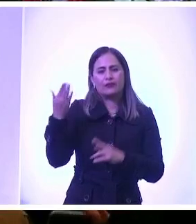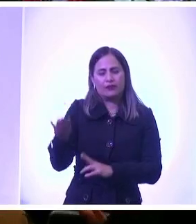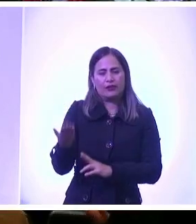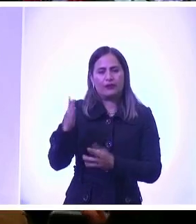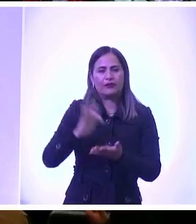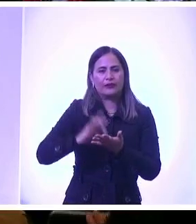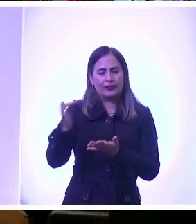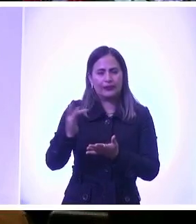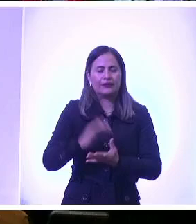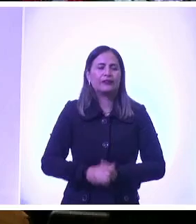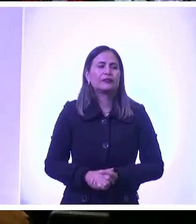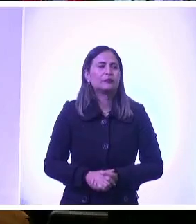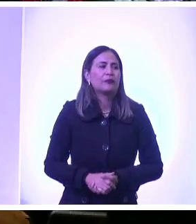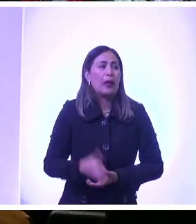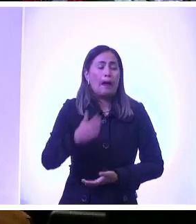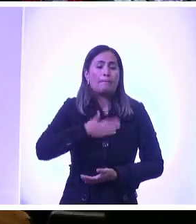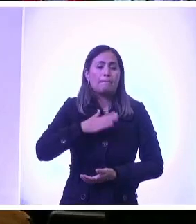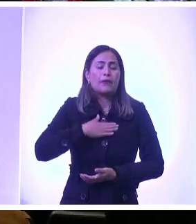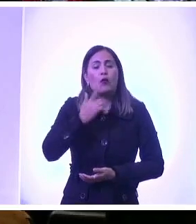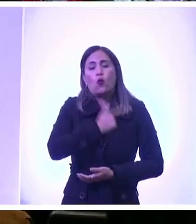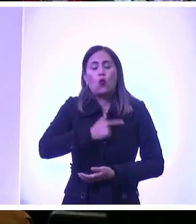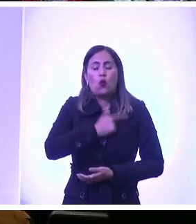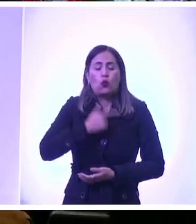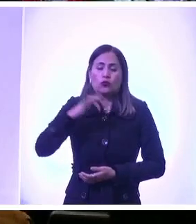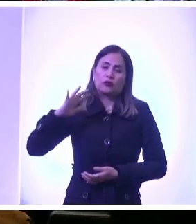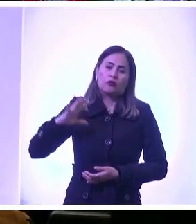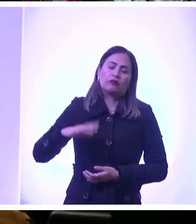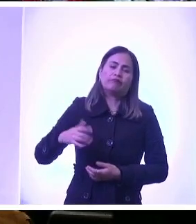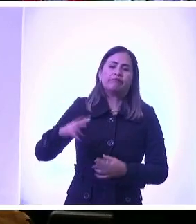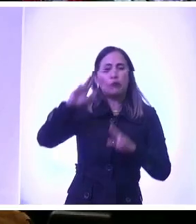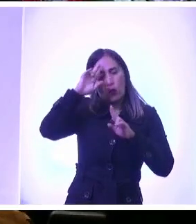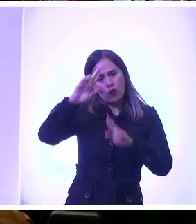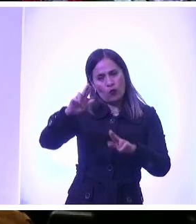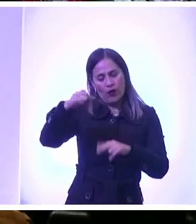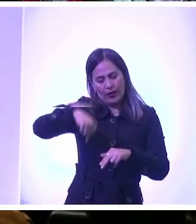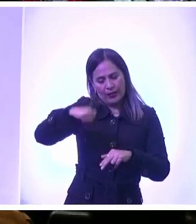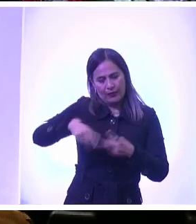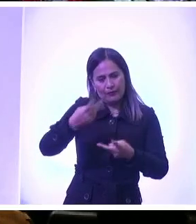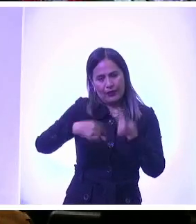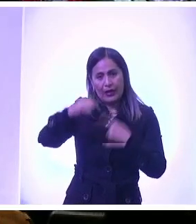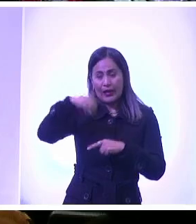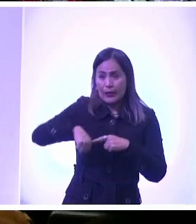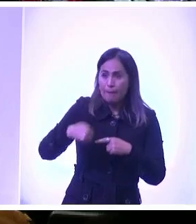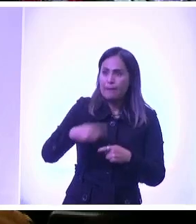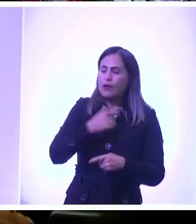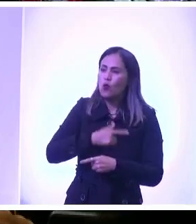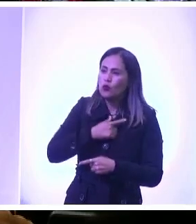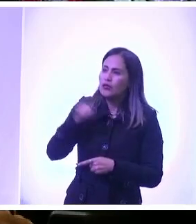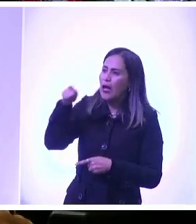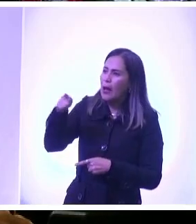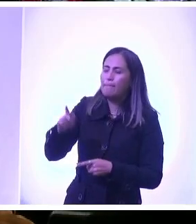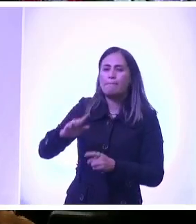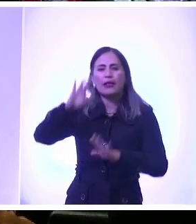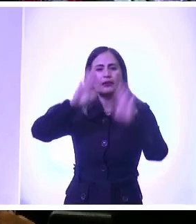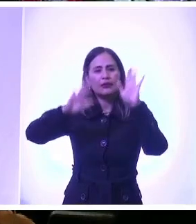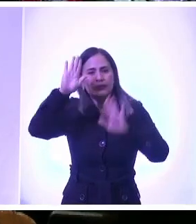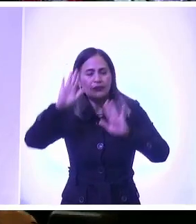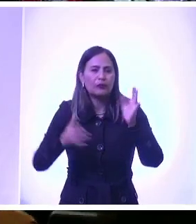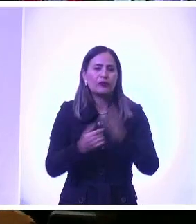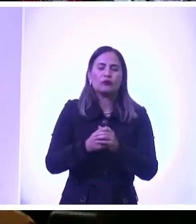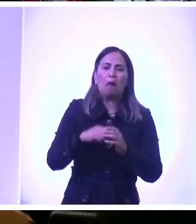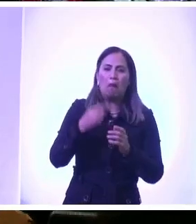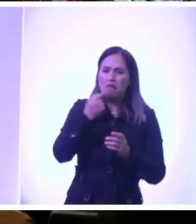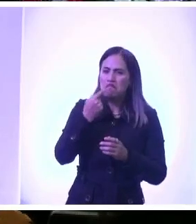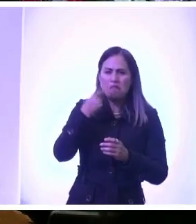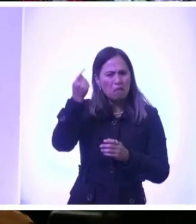organizadores para M es unor estar aquí y ojalá que me vuelvan a invitar me encanta platicar con un público además tan participativo tan inteligente y tan capaz como el que